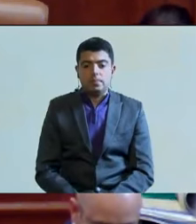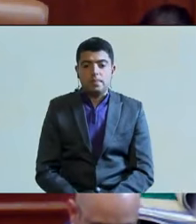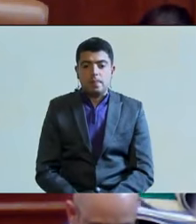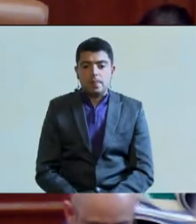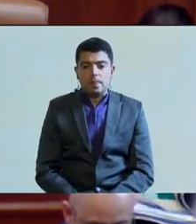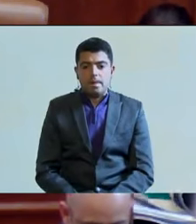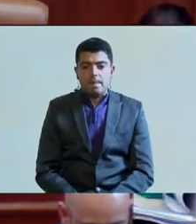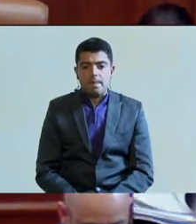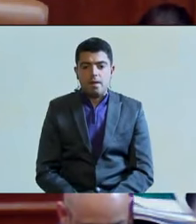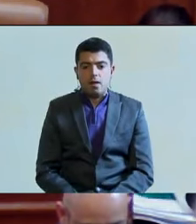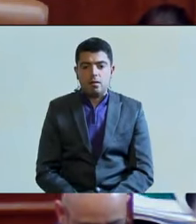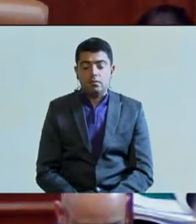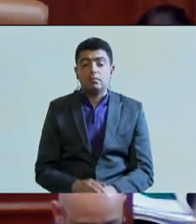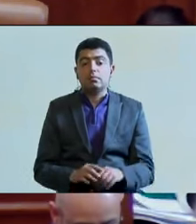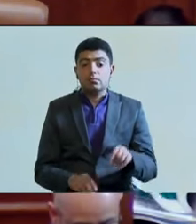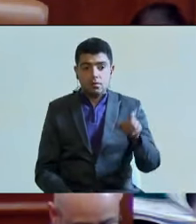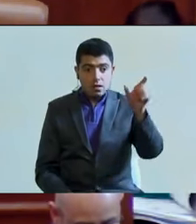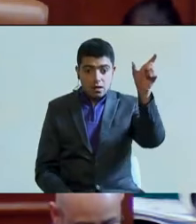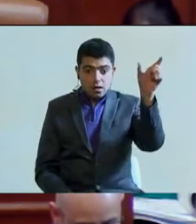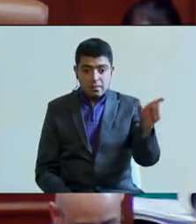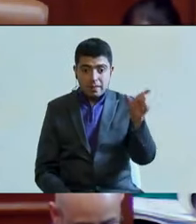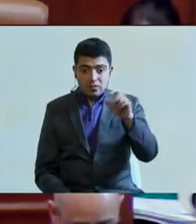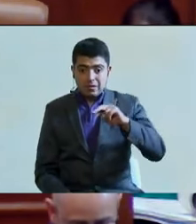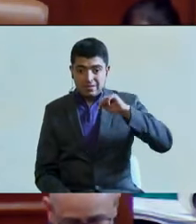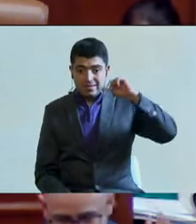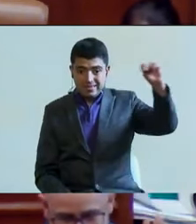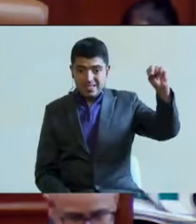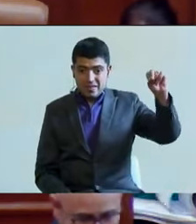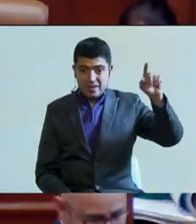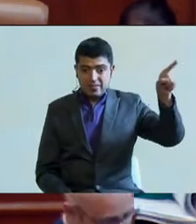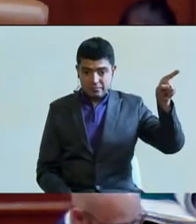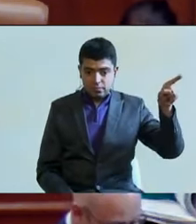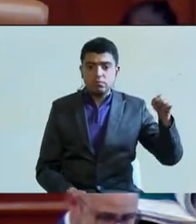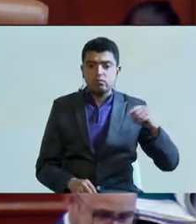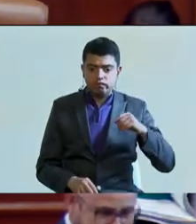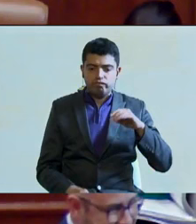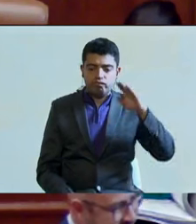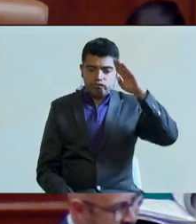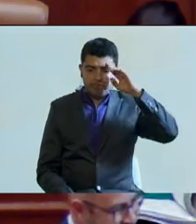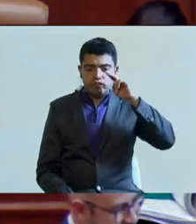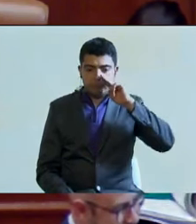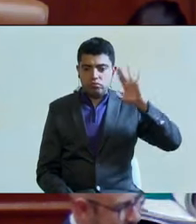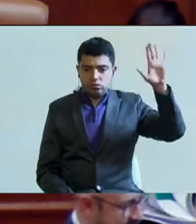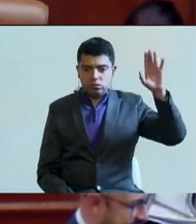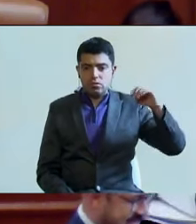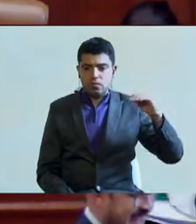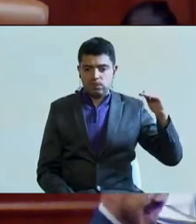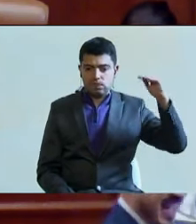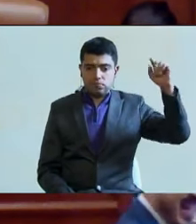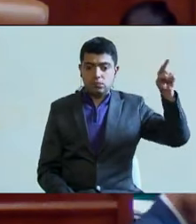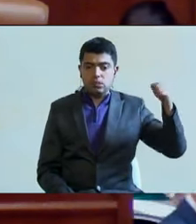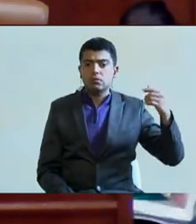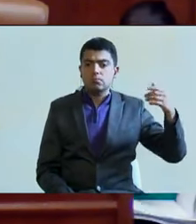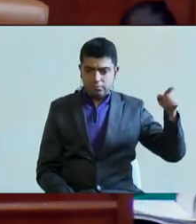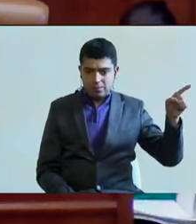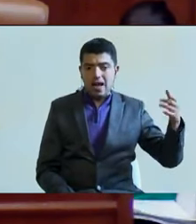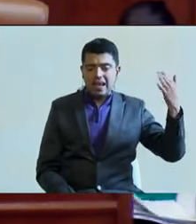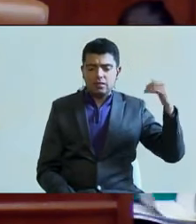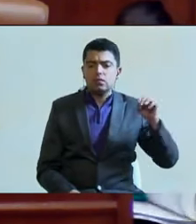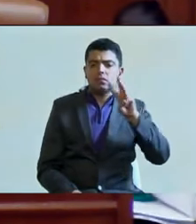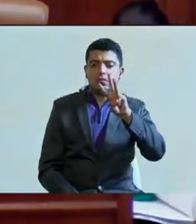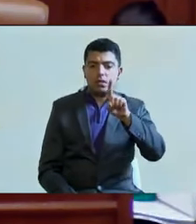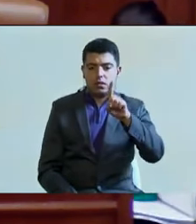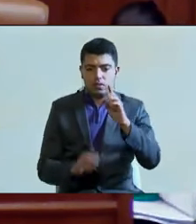segundo el personal del nivel ejecutivo de la Policía Nacional escalafon con anterioridad al 31 de